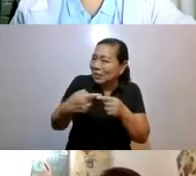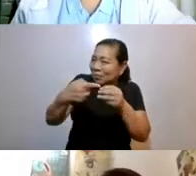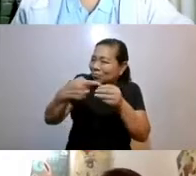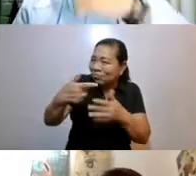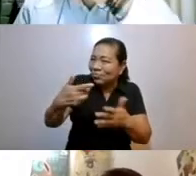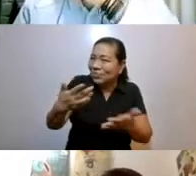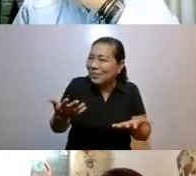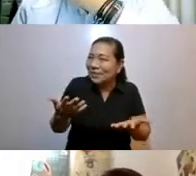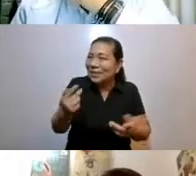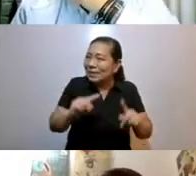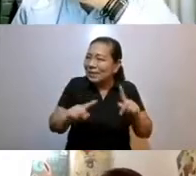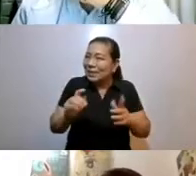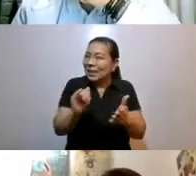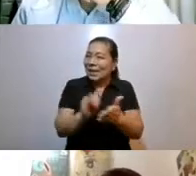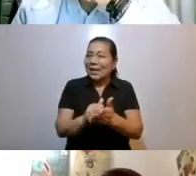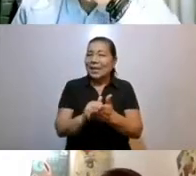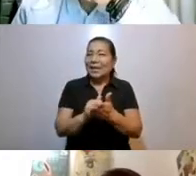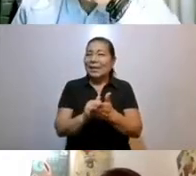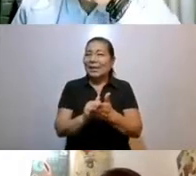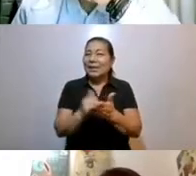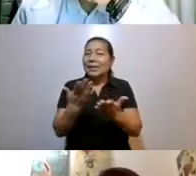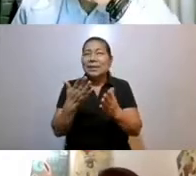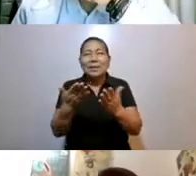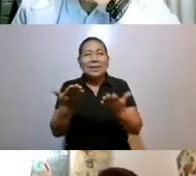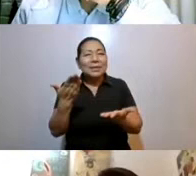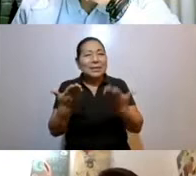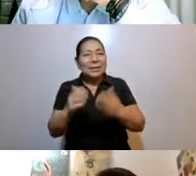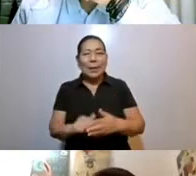es algo que ocurre, digamos, a nivel